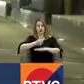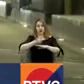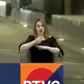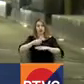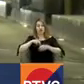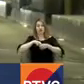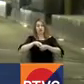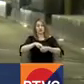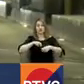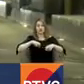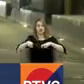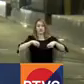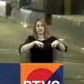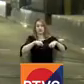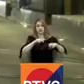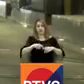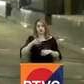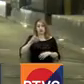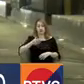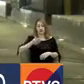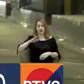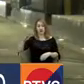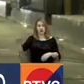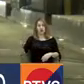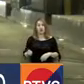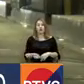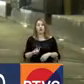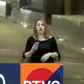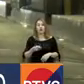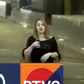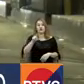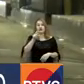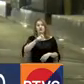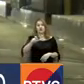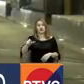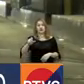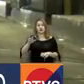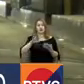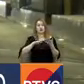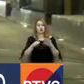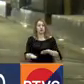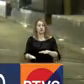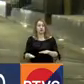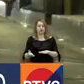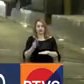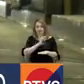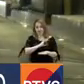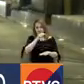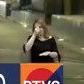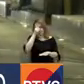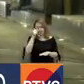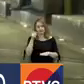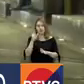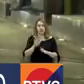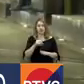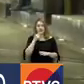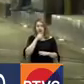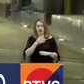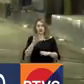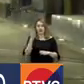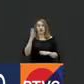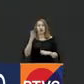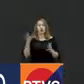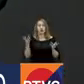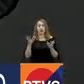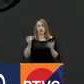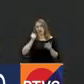transporte del departamento de antioquia reportaron seis personas fallecidas durante este fin de semana de puente gestión los principales ejes viales